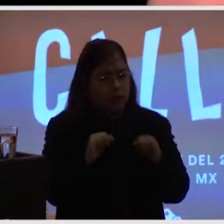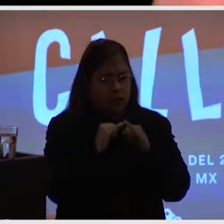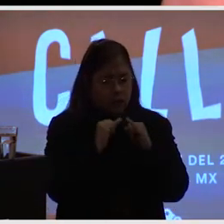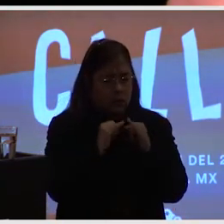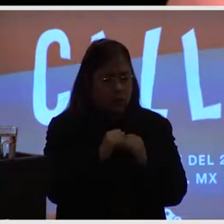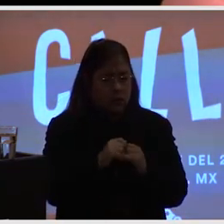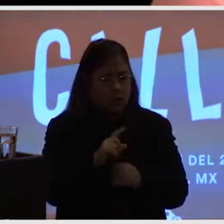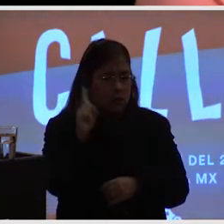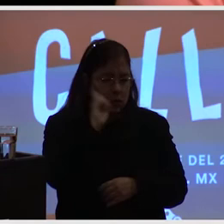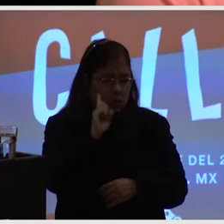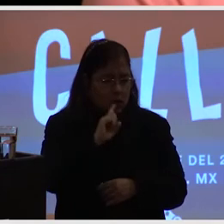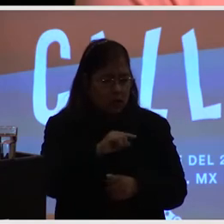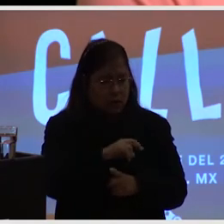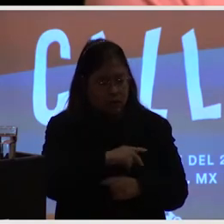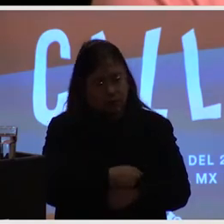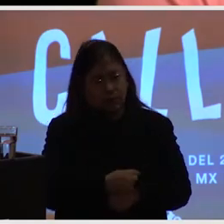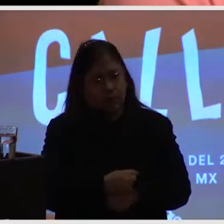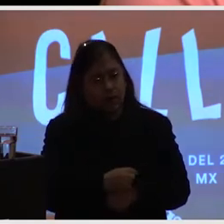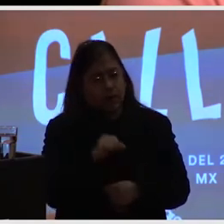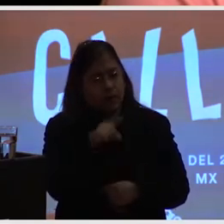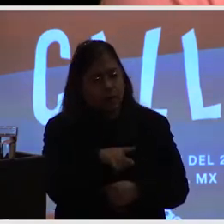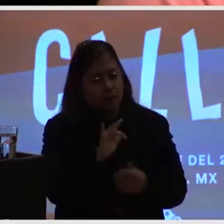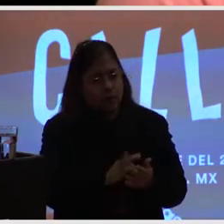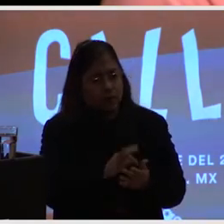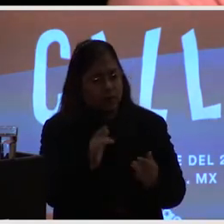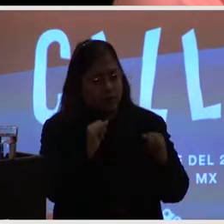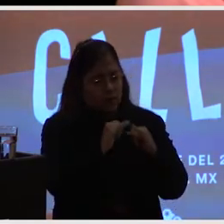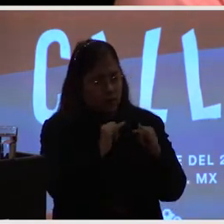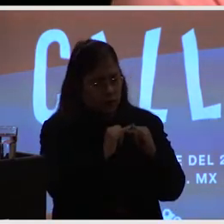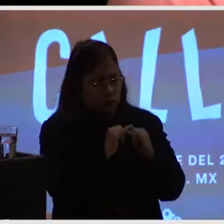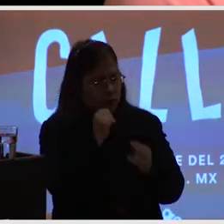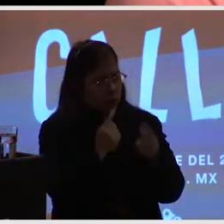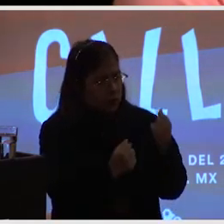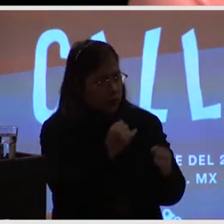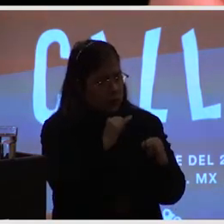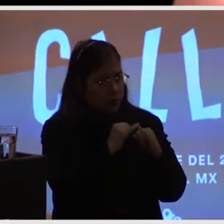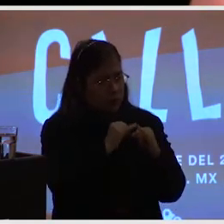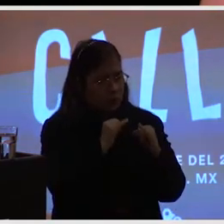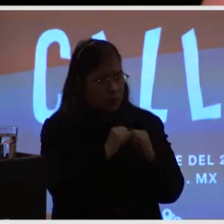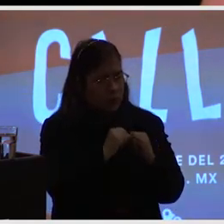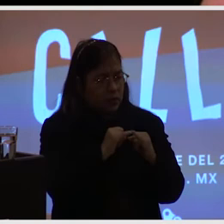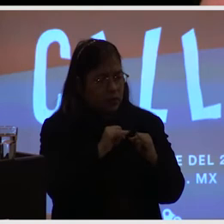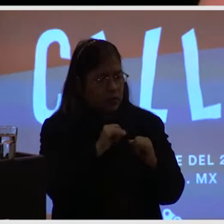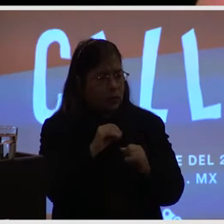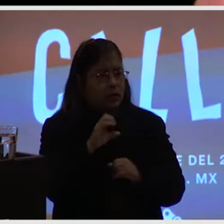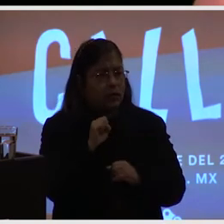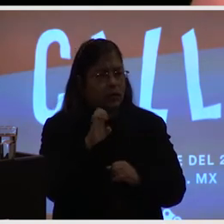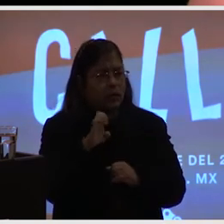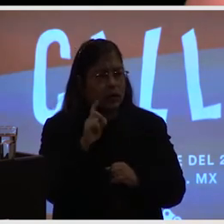también agradecemos a las siguientes instituciones colaboradoras del congreso a las